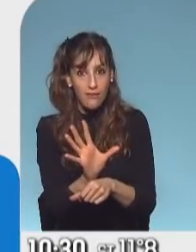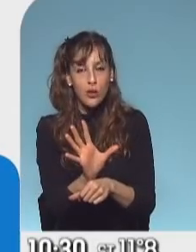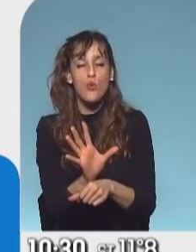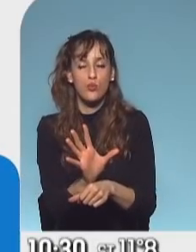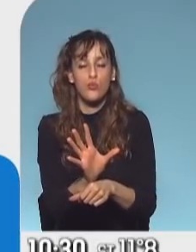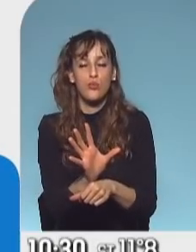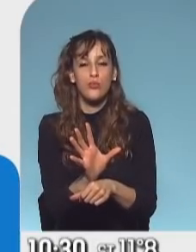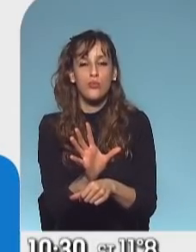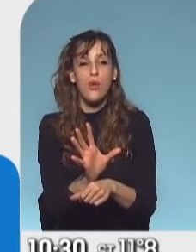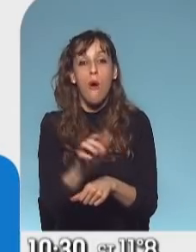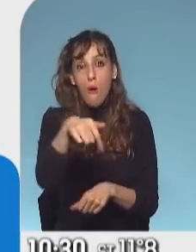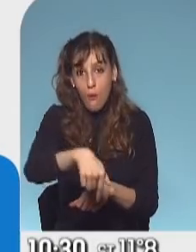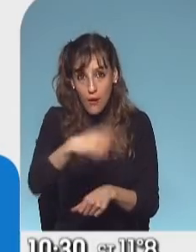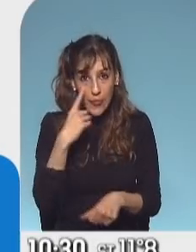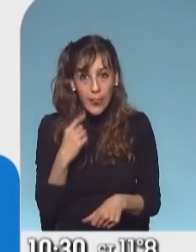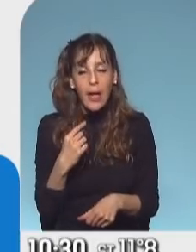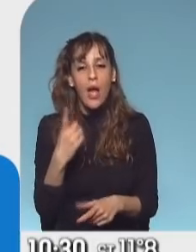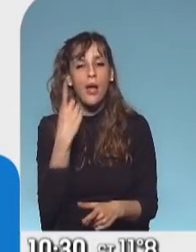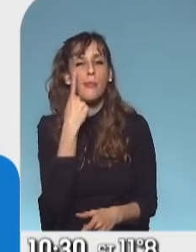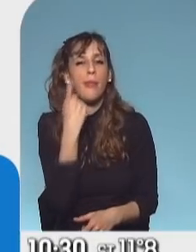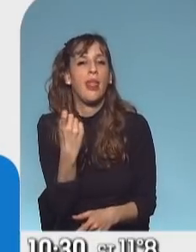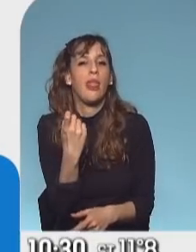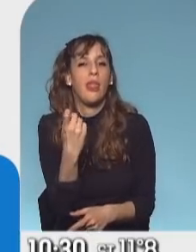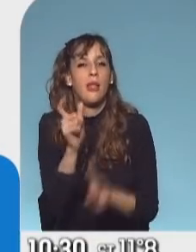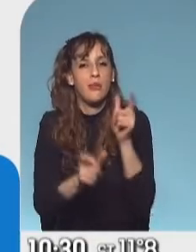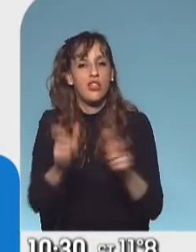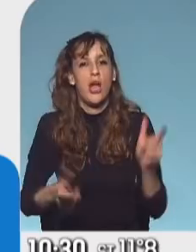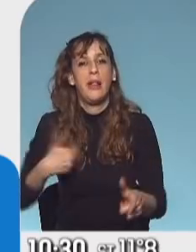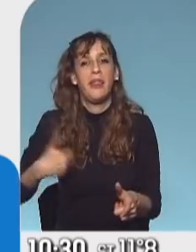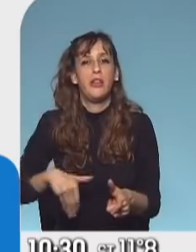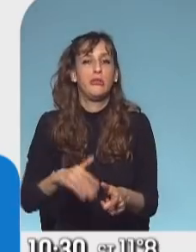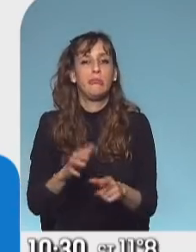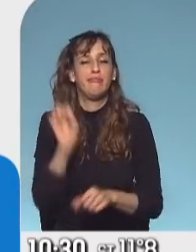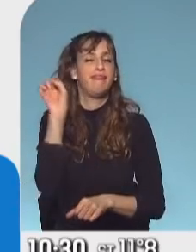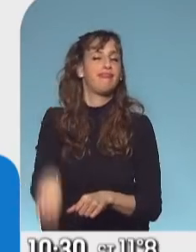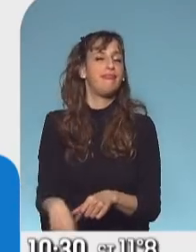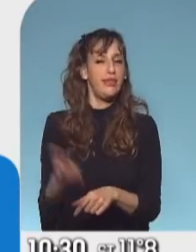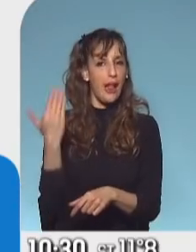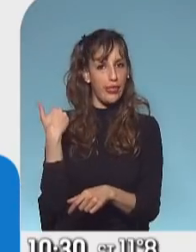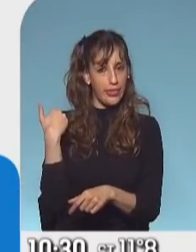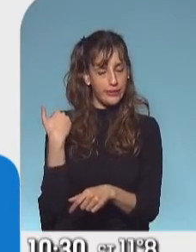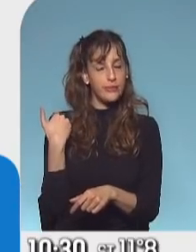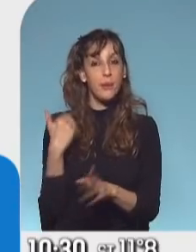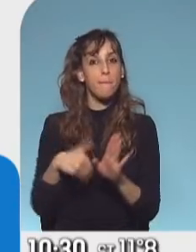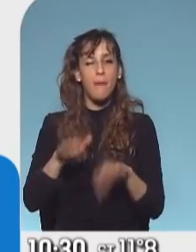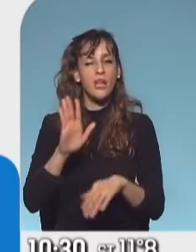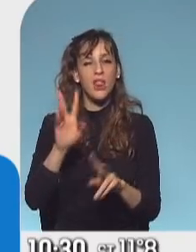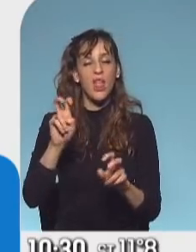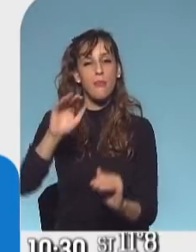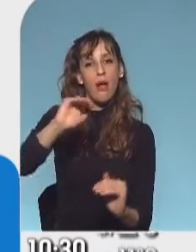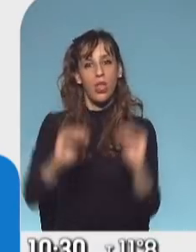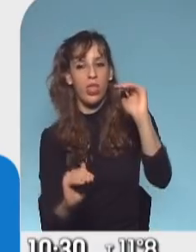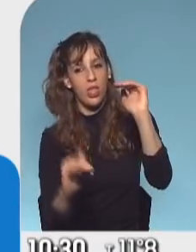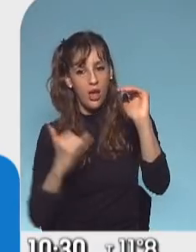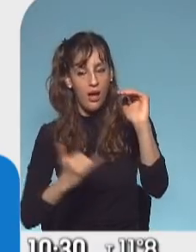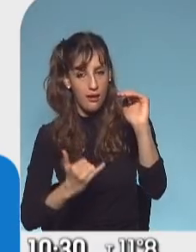muchas cosas que los argentinos o muchos argentinos no querían ver. La desigualdad fundamentalmente es lo que dejó al